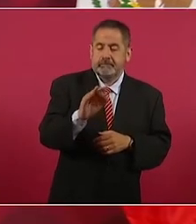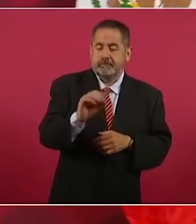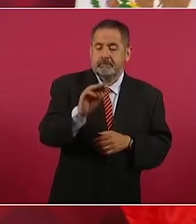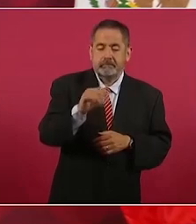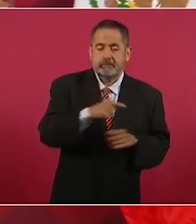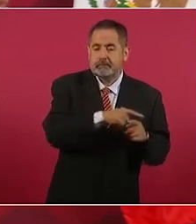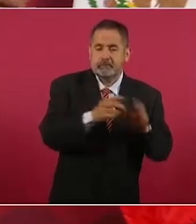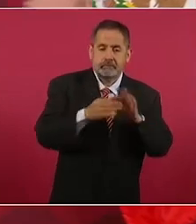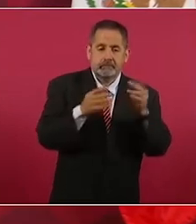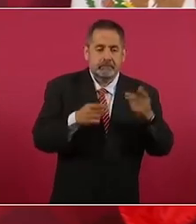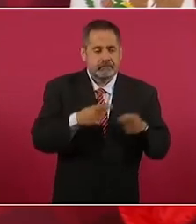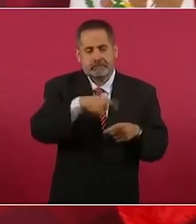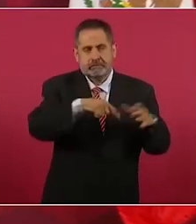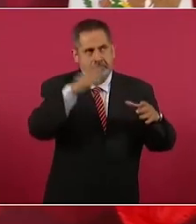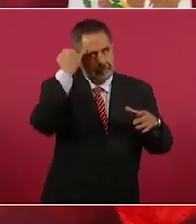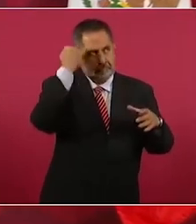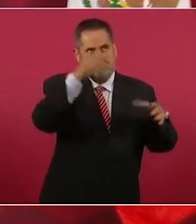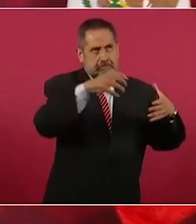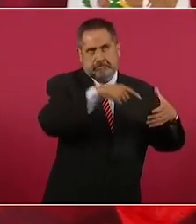de esta tecnocracia